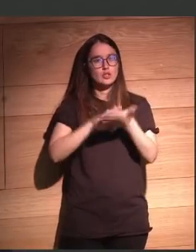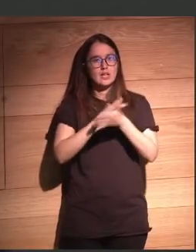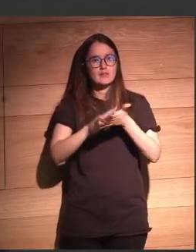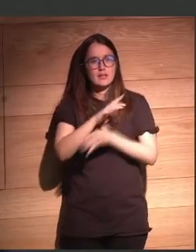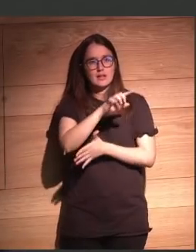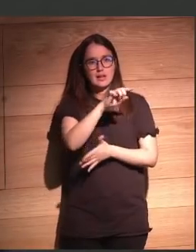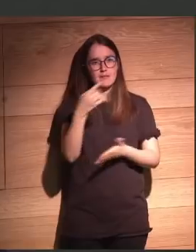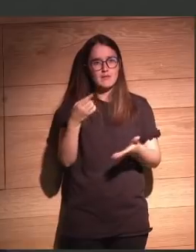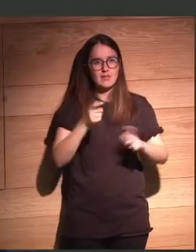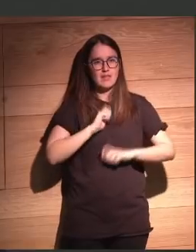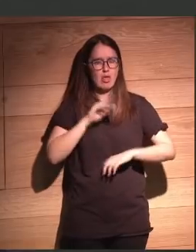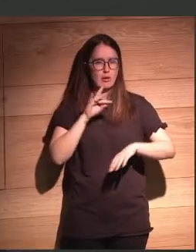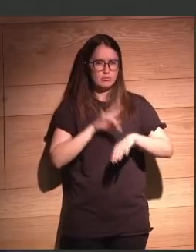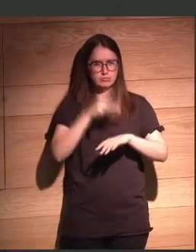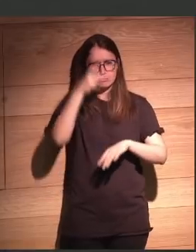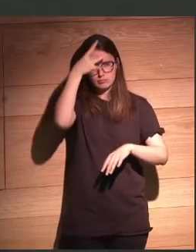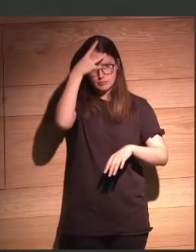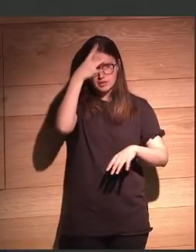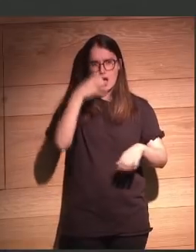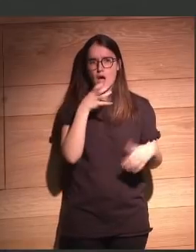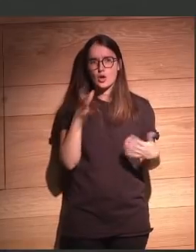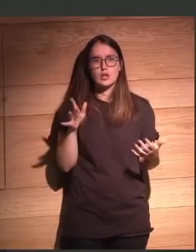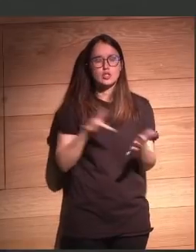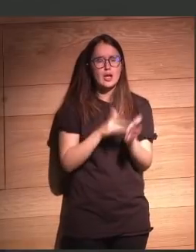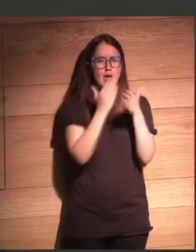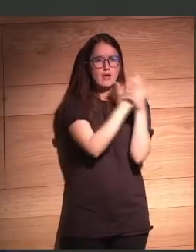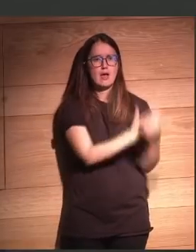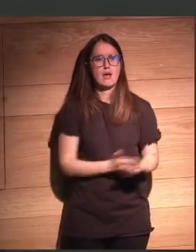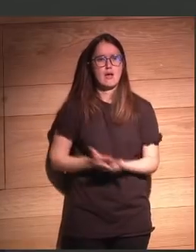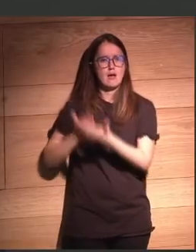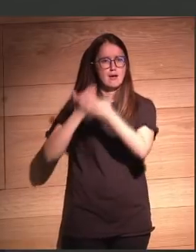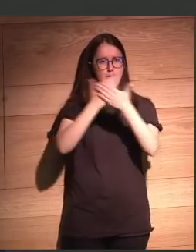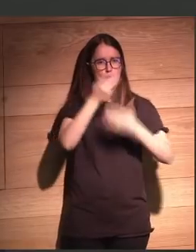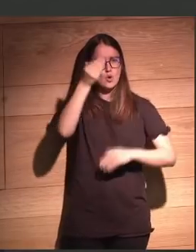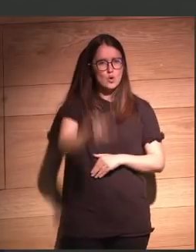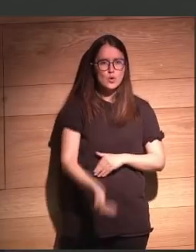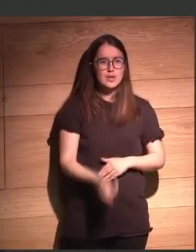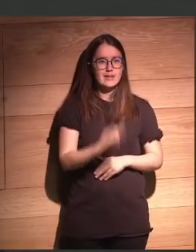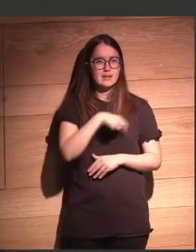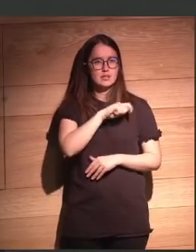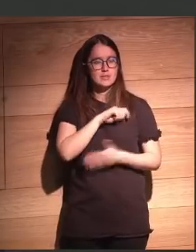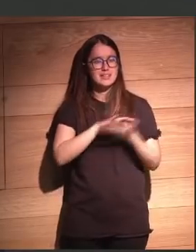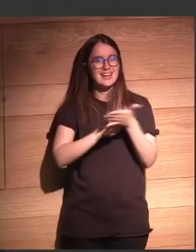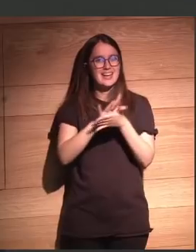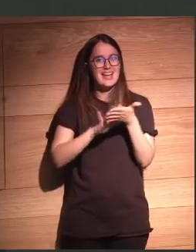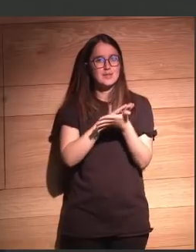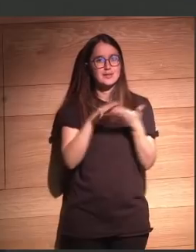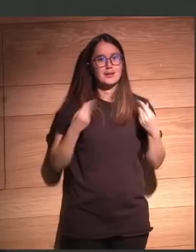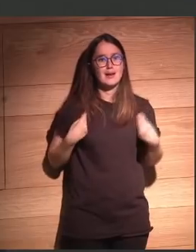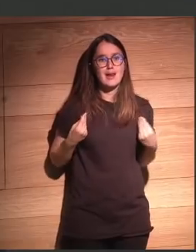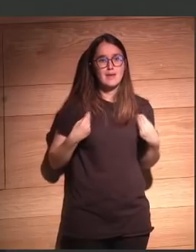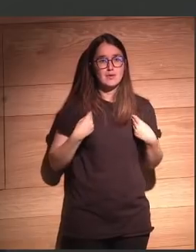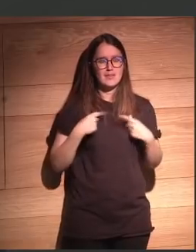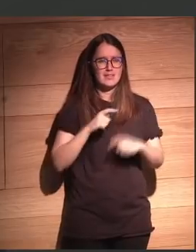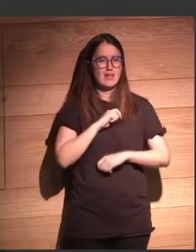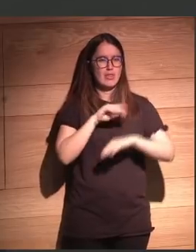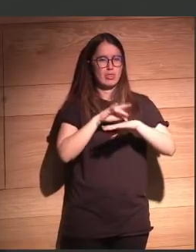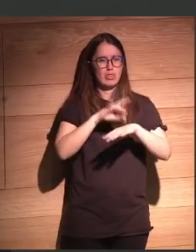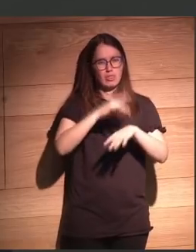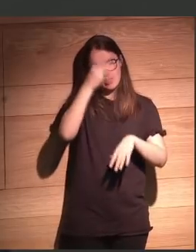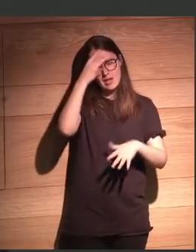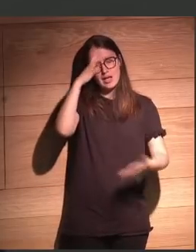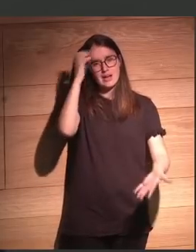nos enferma, y ahora mismo hay un montón de estudios muy importantes en España que hablan de que la vivienda nos enferma, el